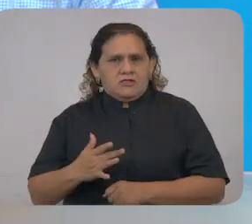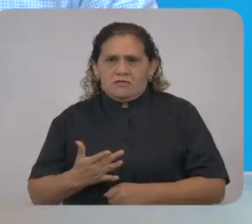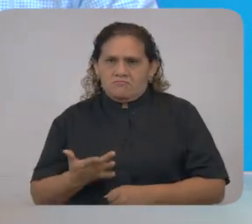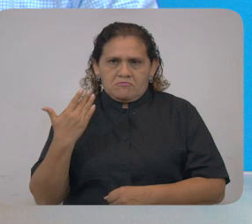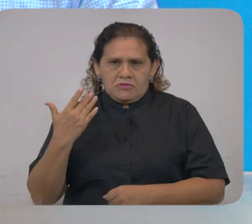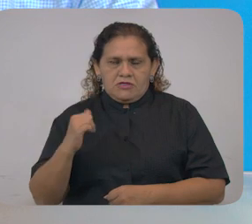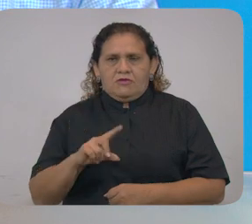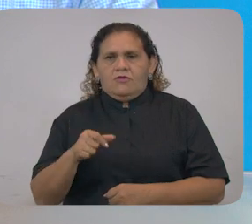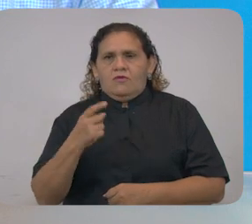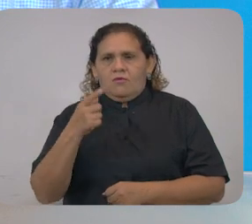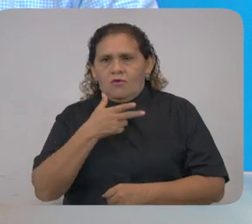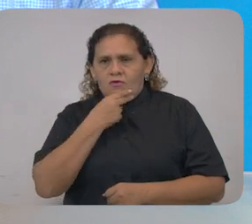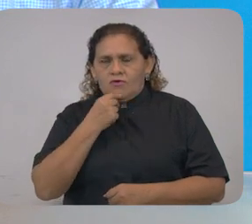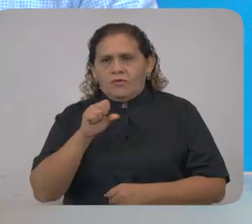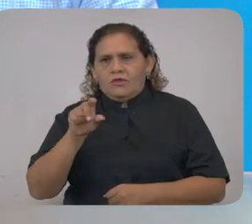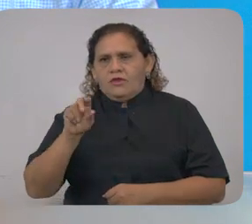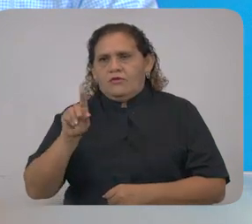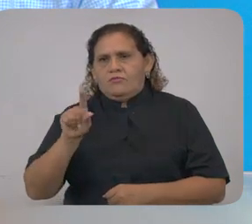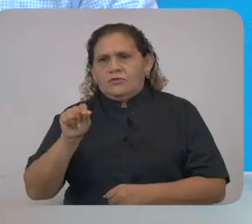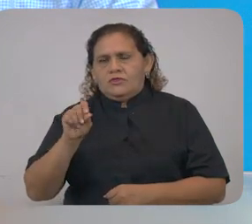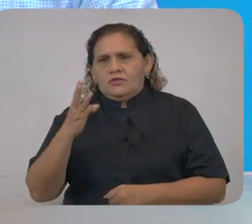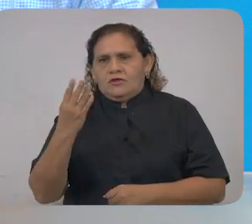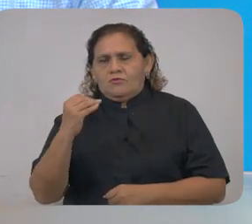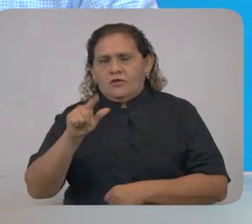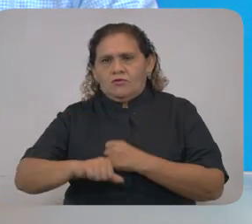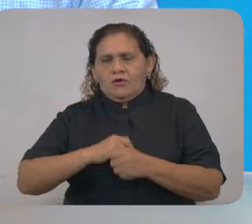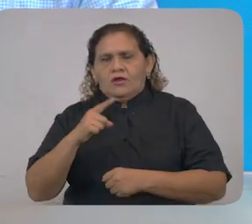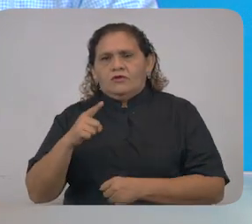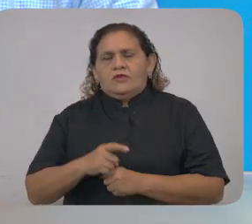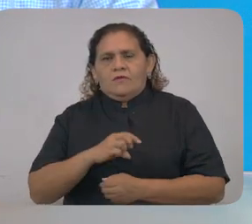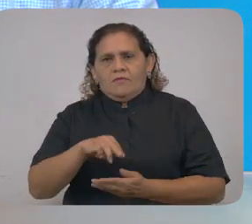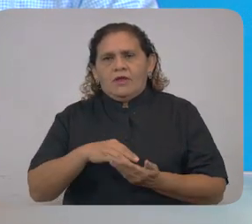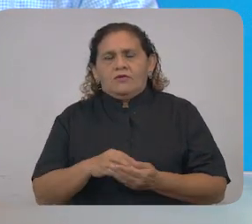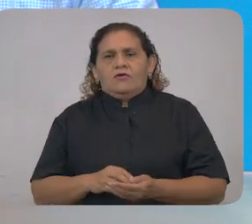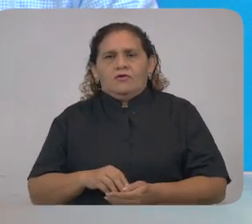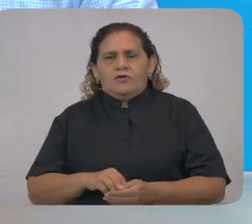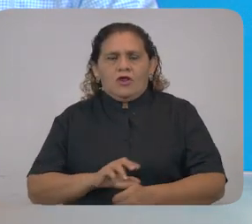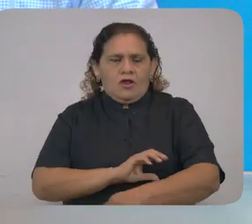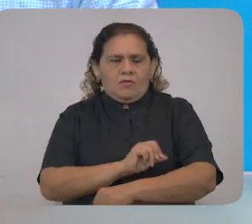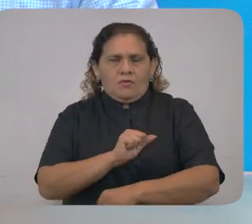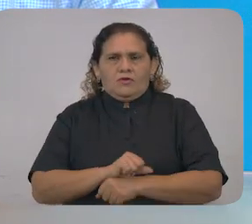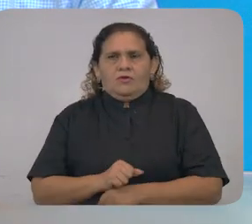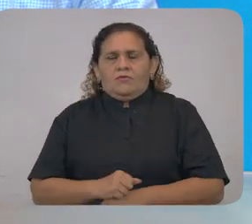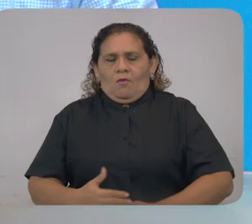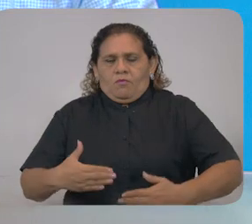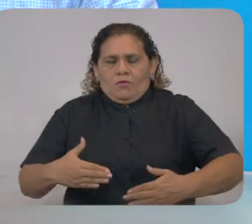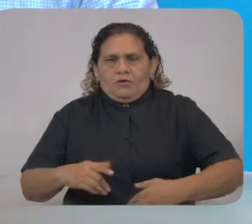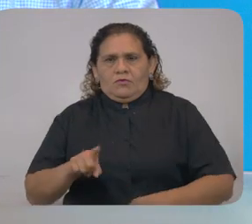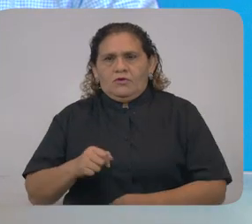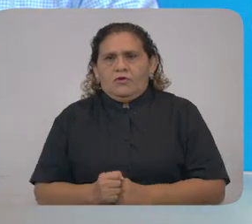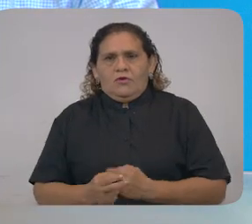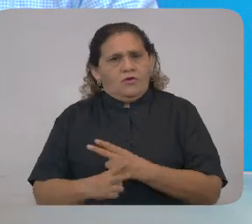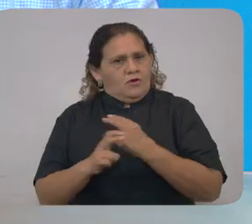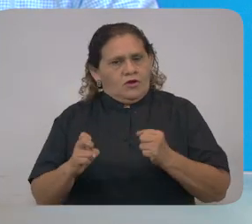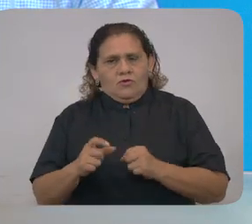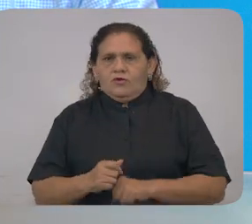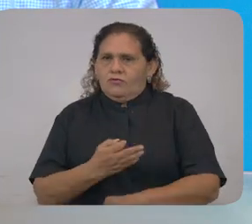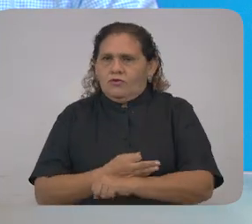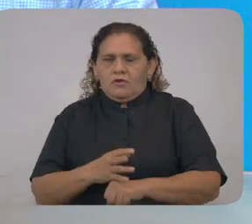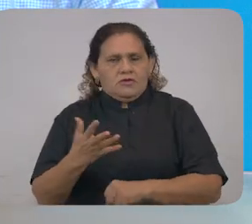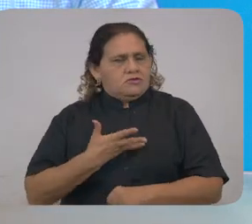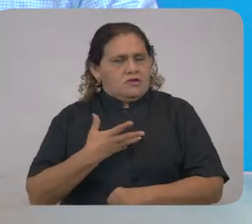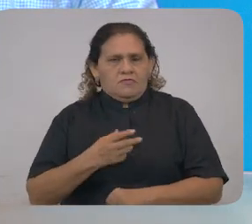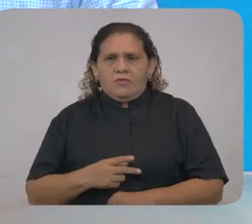síntomas. Un hombre de 74 años de Mérida, con hipertensión, obesidad y enfermedad cardíaca, ninguno de sus contactos